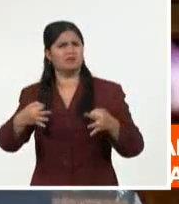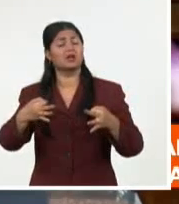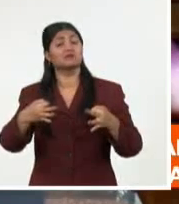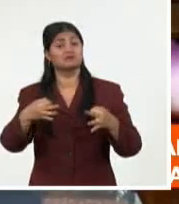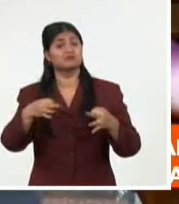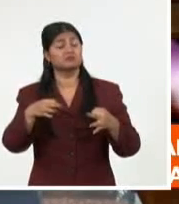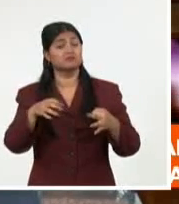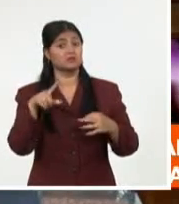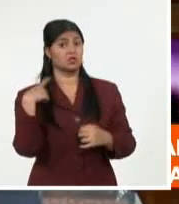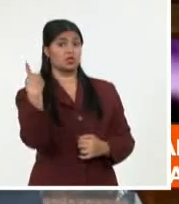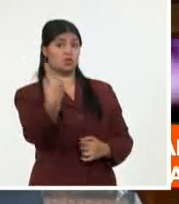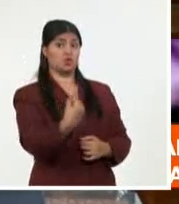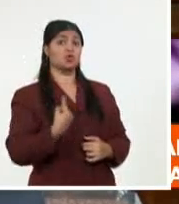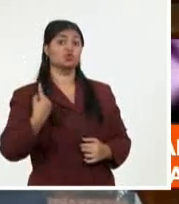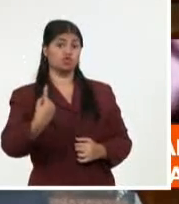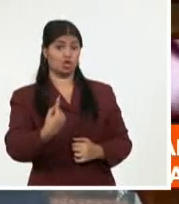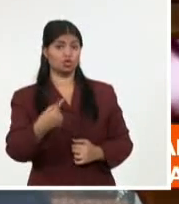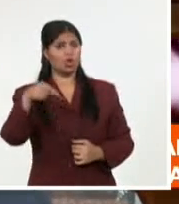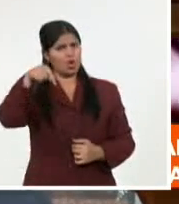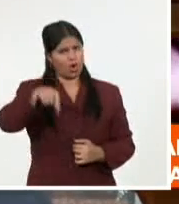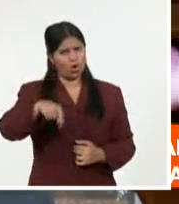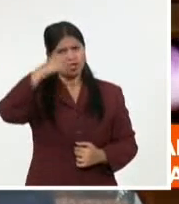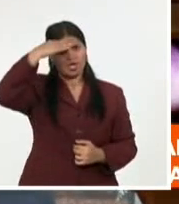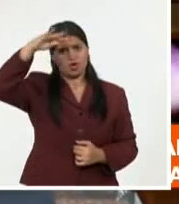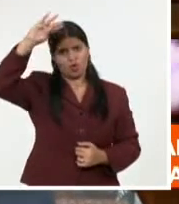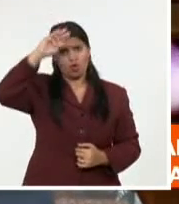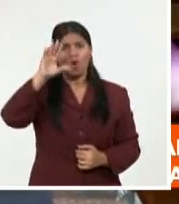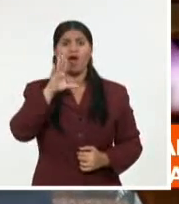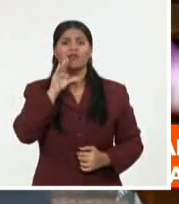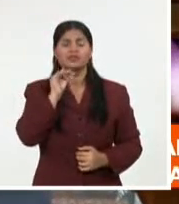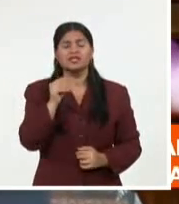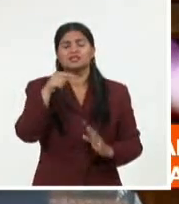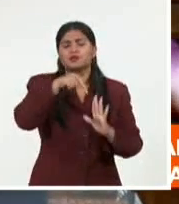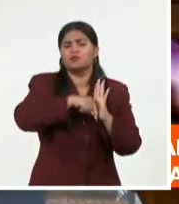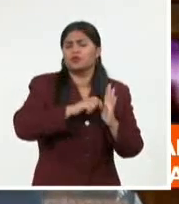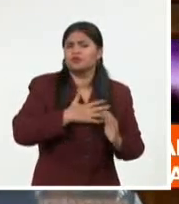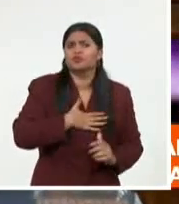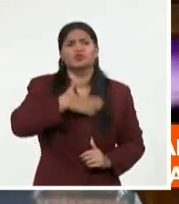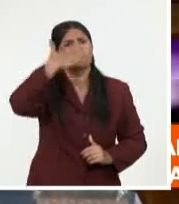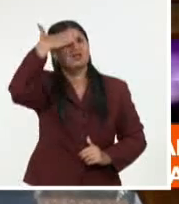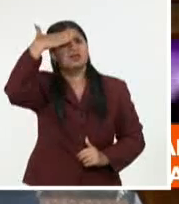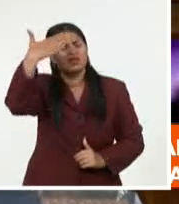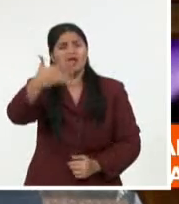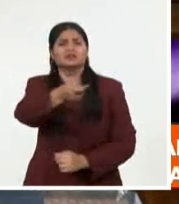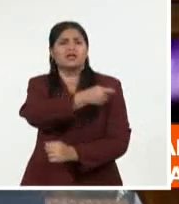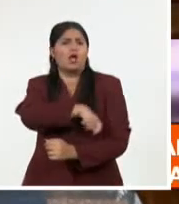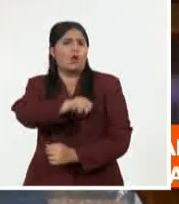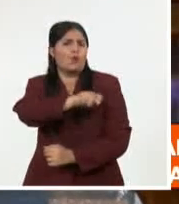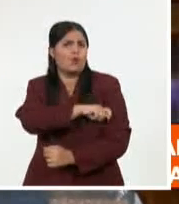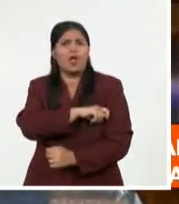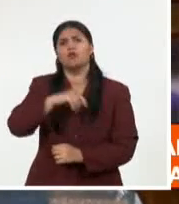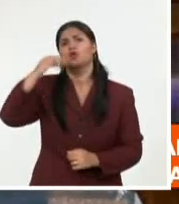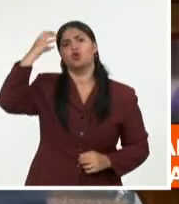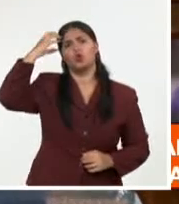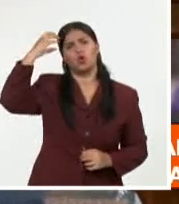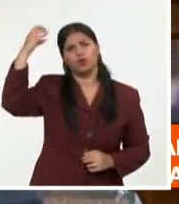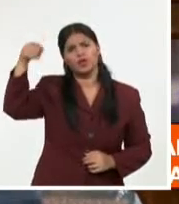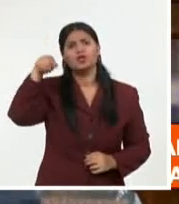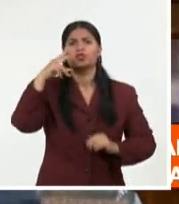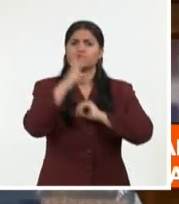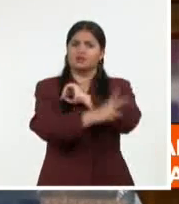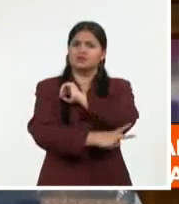esta respetable asamblea quiero agradecer profundamente al pueblo y al gobierno de San Vicente y las Granadinas